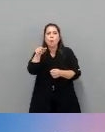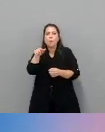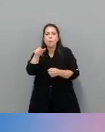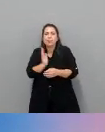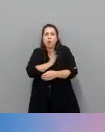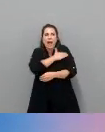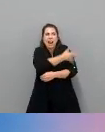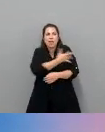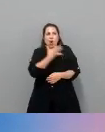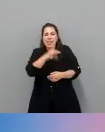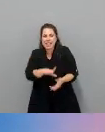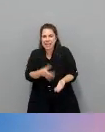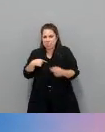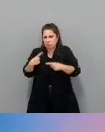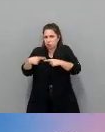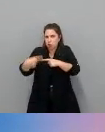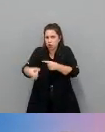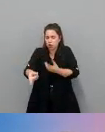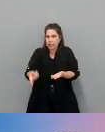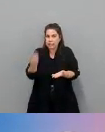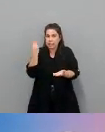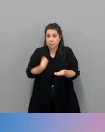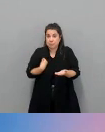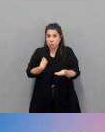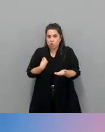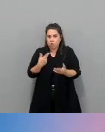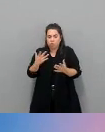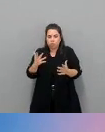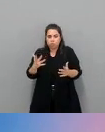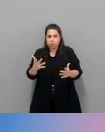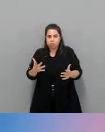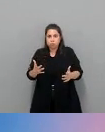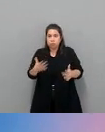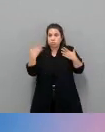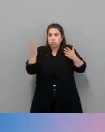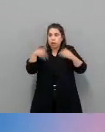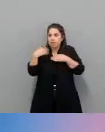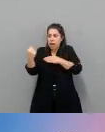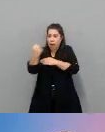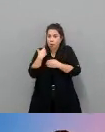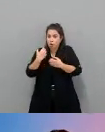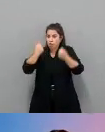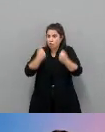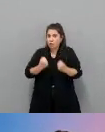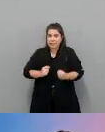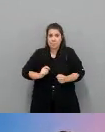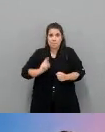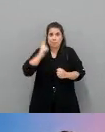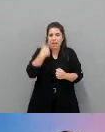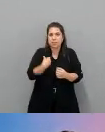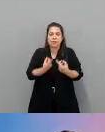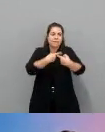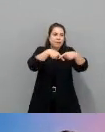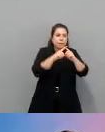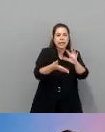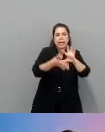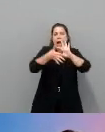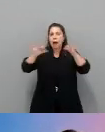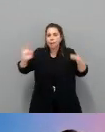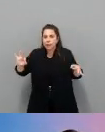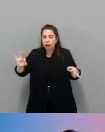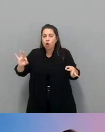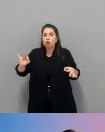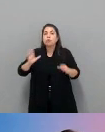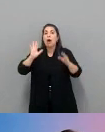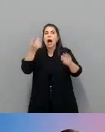día a día son las que de repente se convierten en nuestro apoyo más fuerte, ¿no? La familia, los amigos, incluso